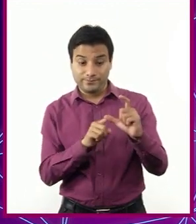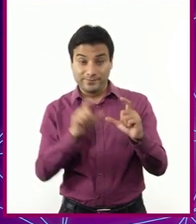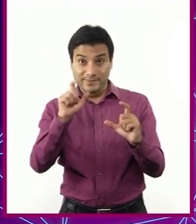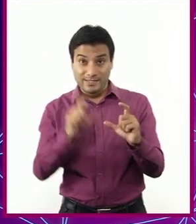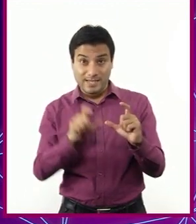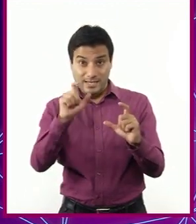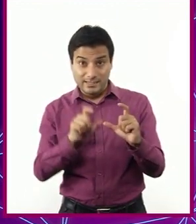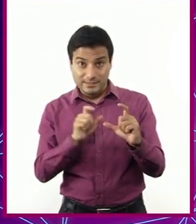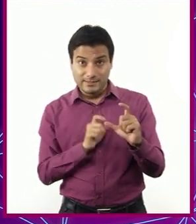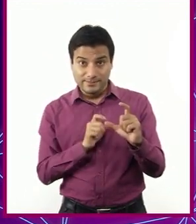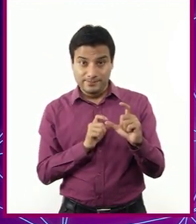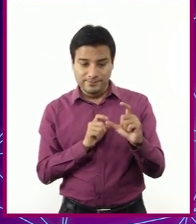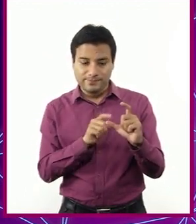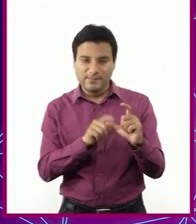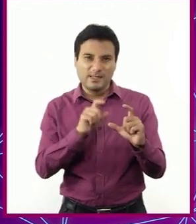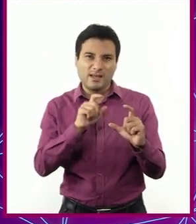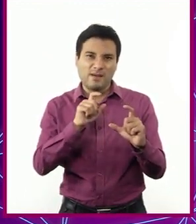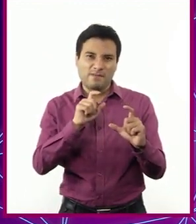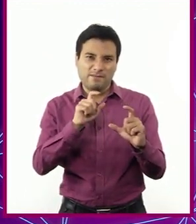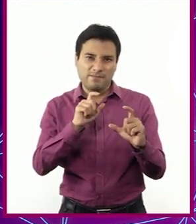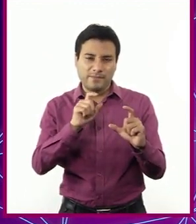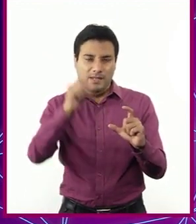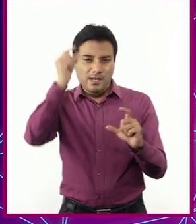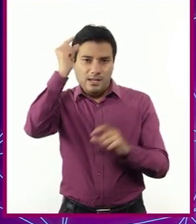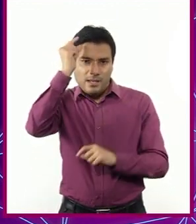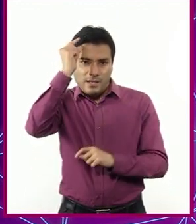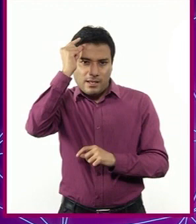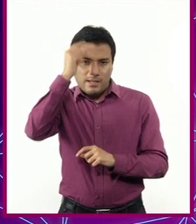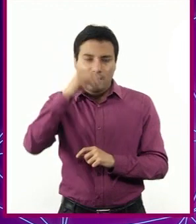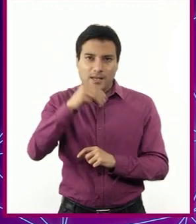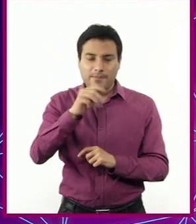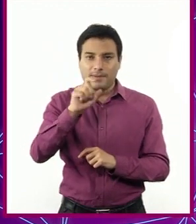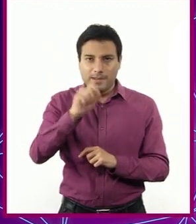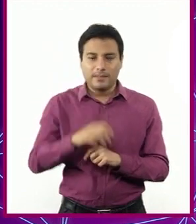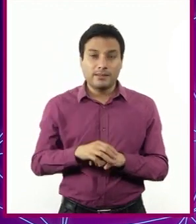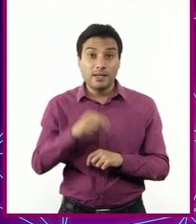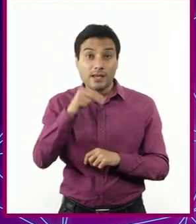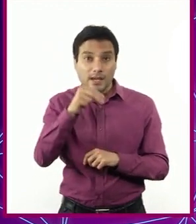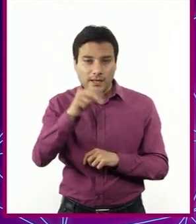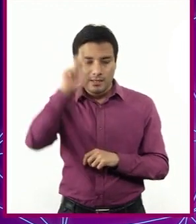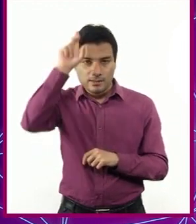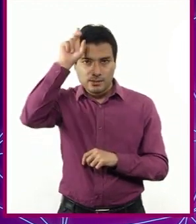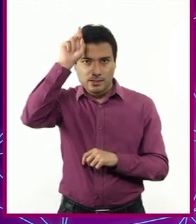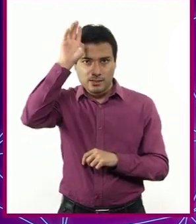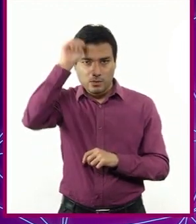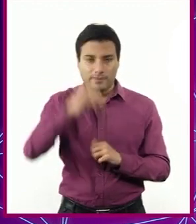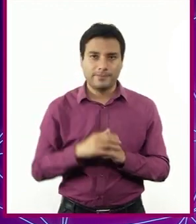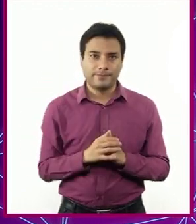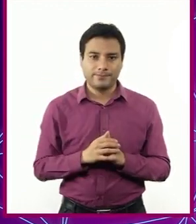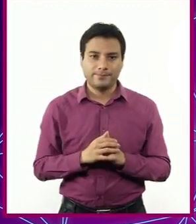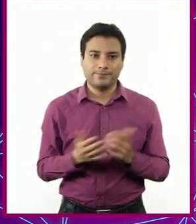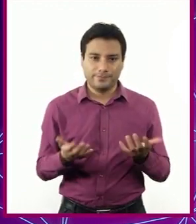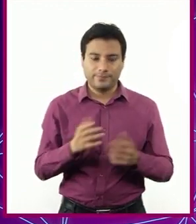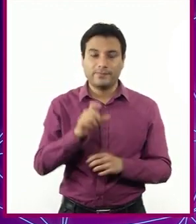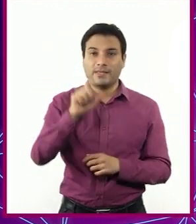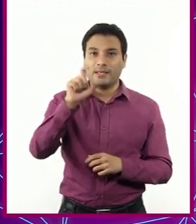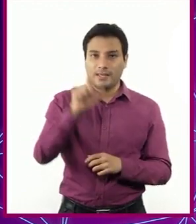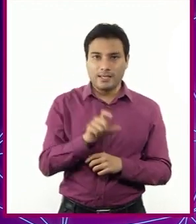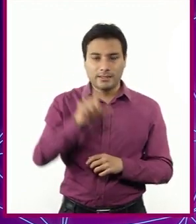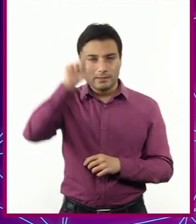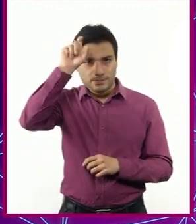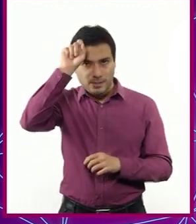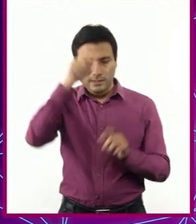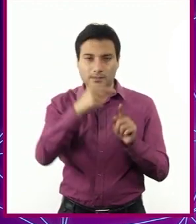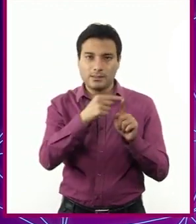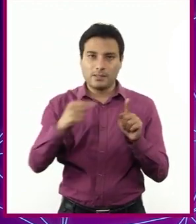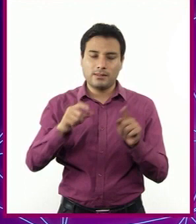m es 20 y n 39. Tenemos x a la 20 entre x a la